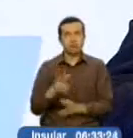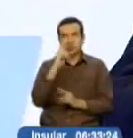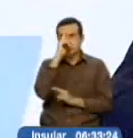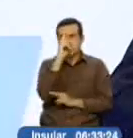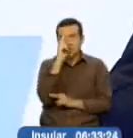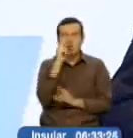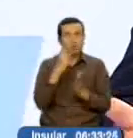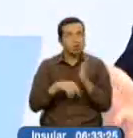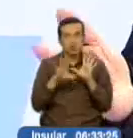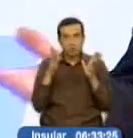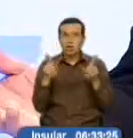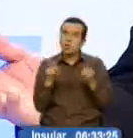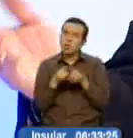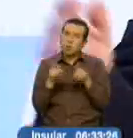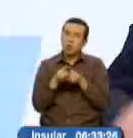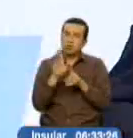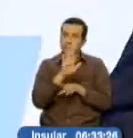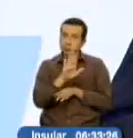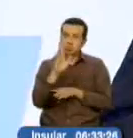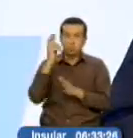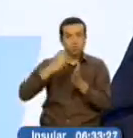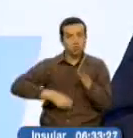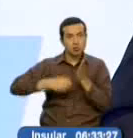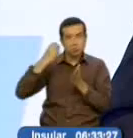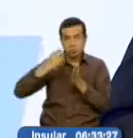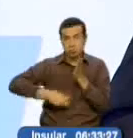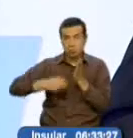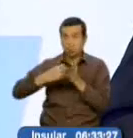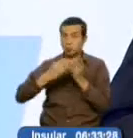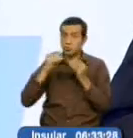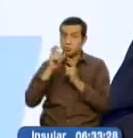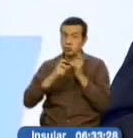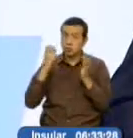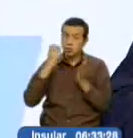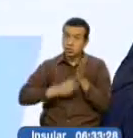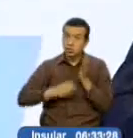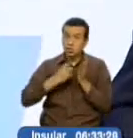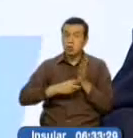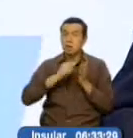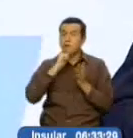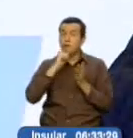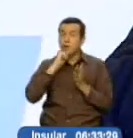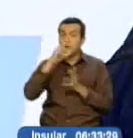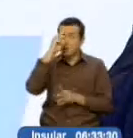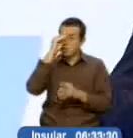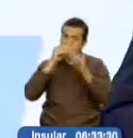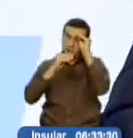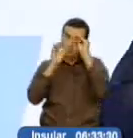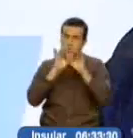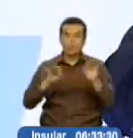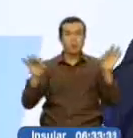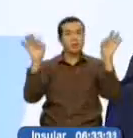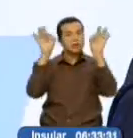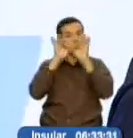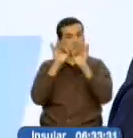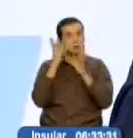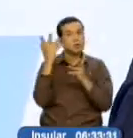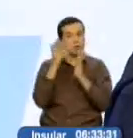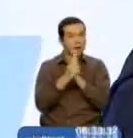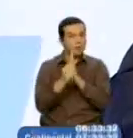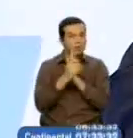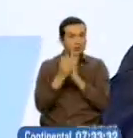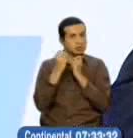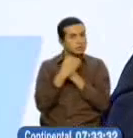que hayan las primeras multas, muchas veces pueden ser hasta por falta de conocimiento. Por eso hay que insistir en el tema de